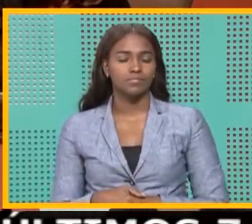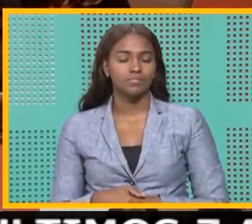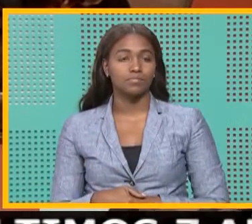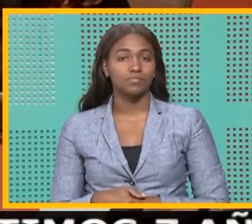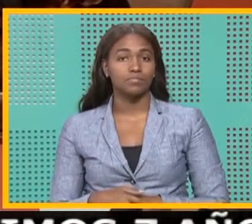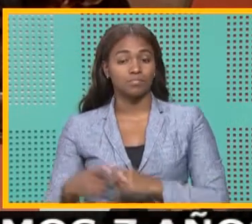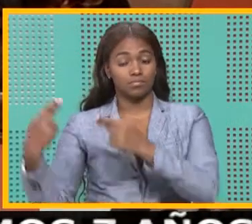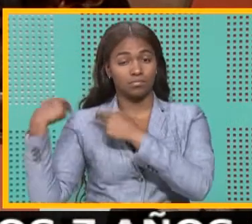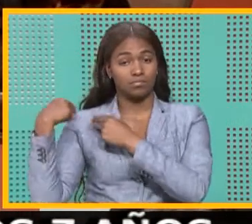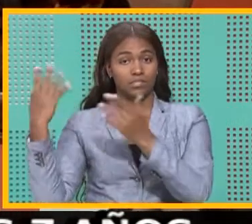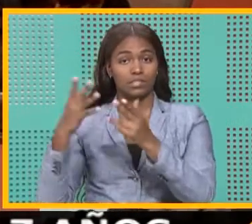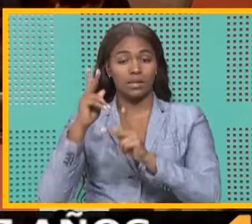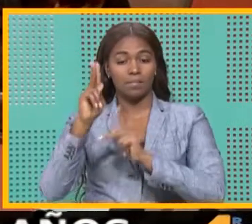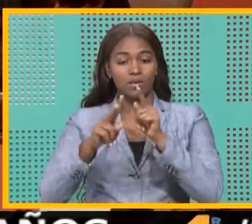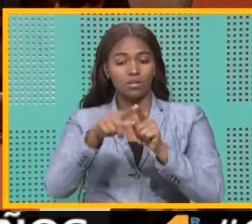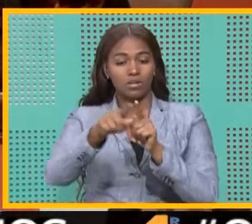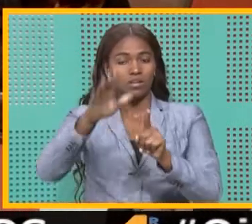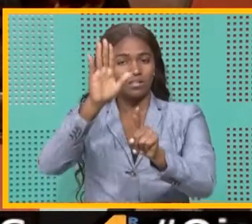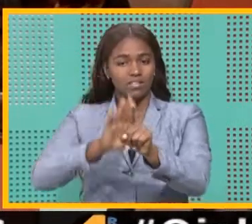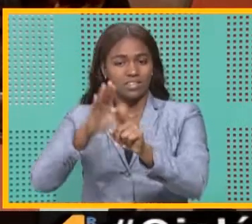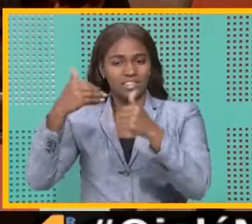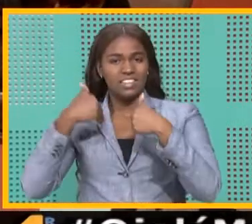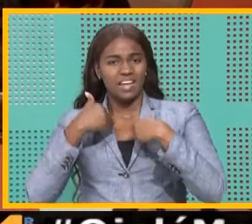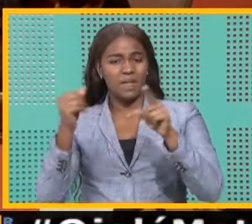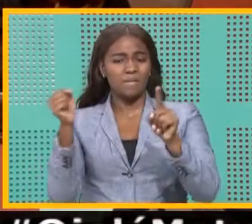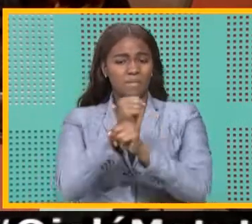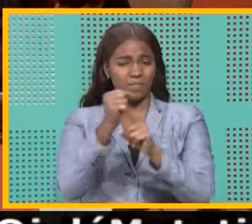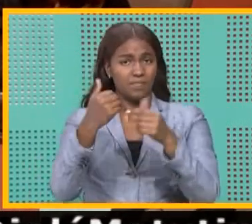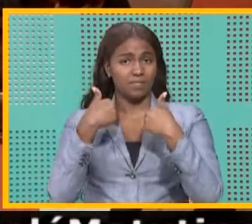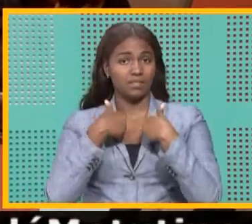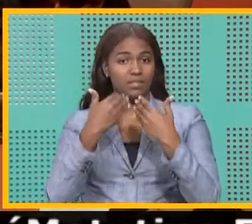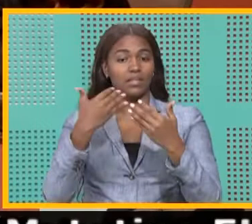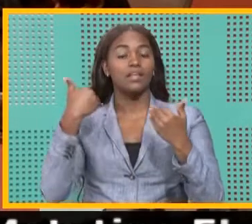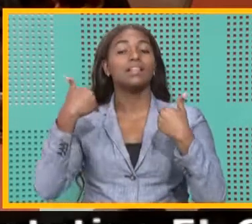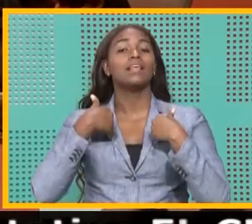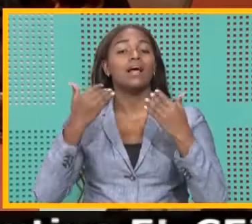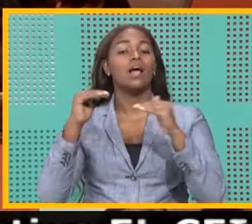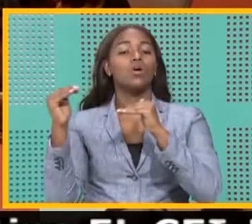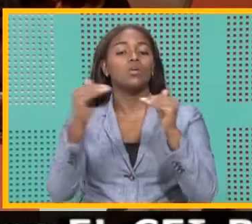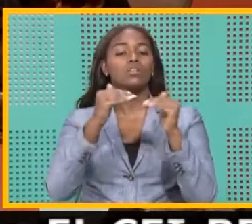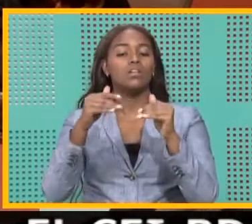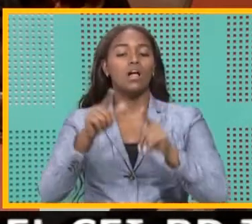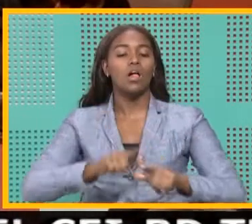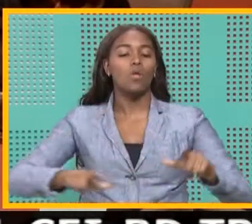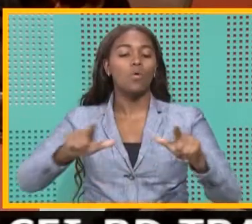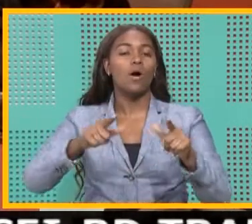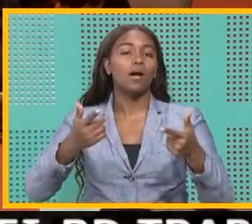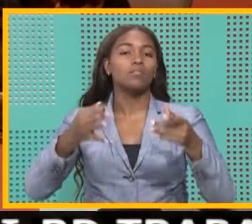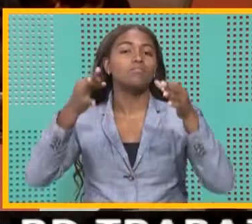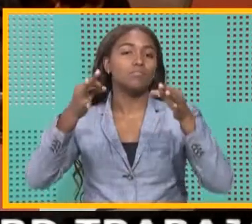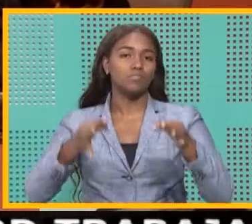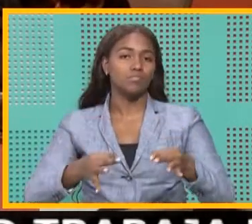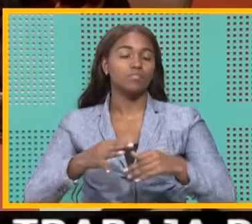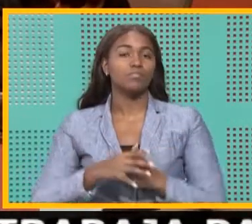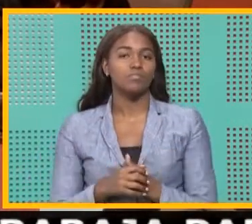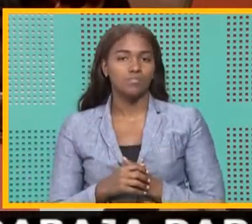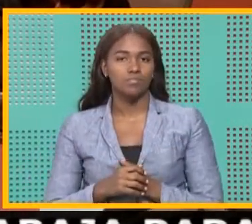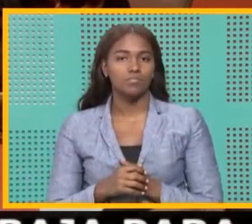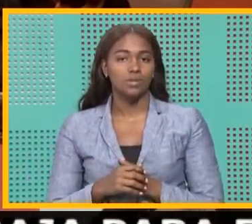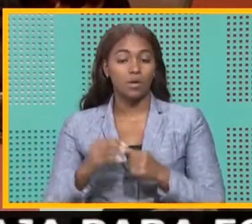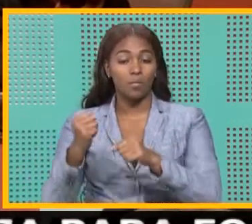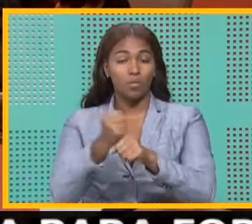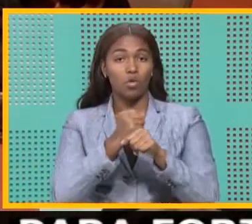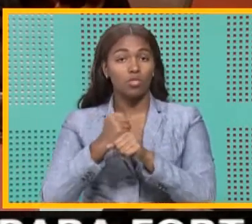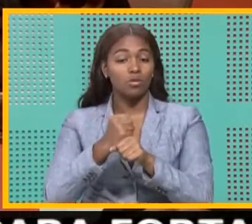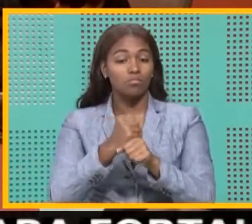que las víctimas de violencia de género encuentren en la justicia un espacio digno, protegido y